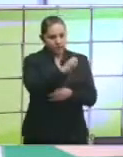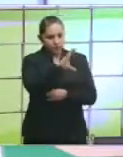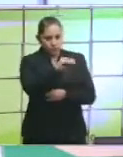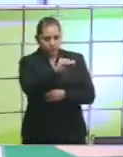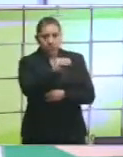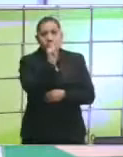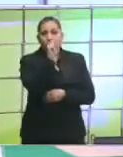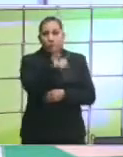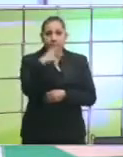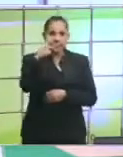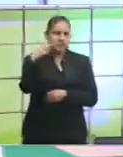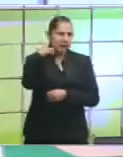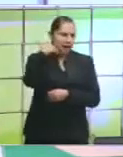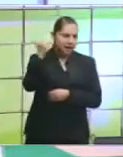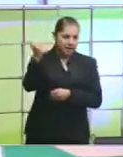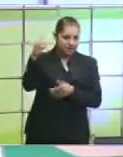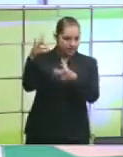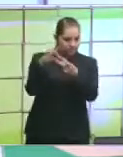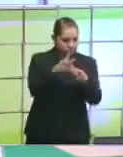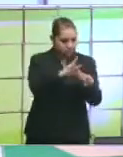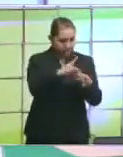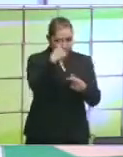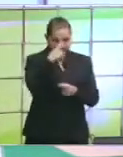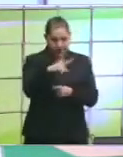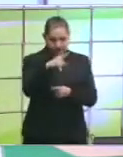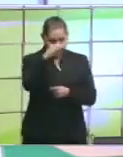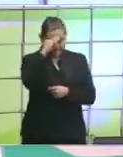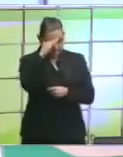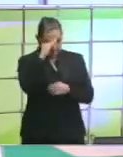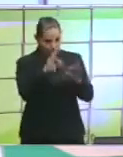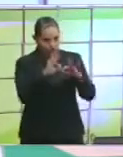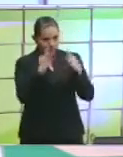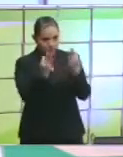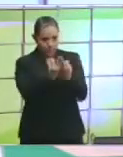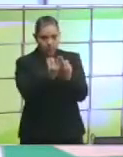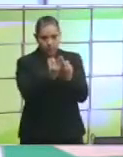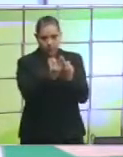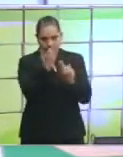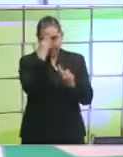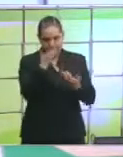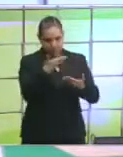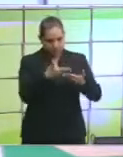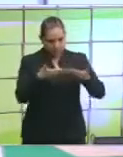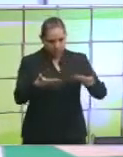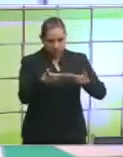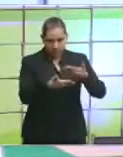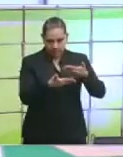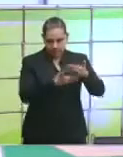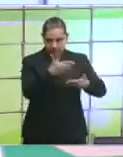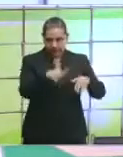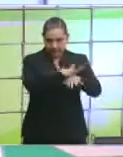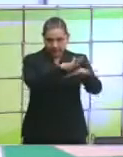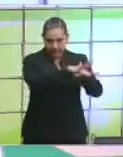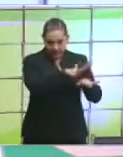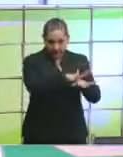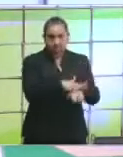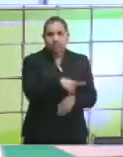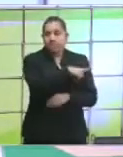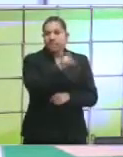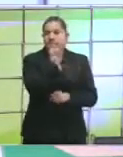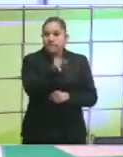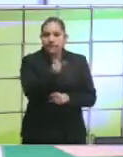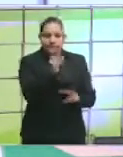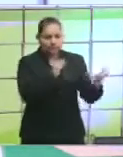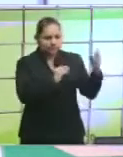alemanas que transformaron el pensamiento constitucional moderno del nuevo milenio por último su apetito intelectual su